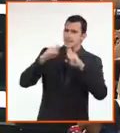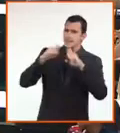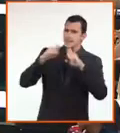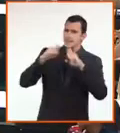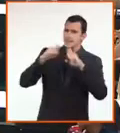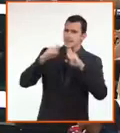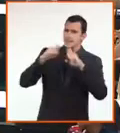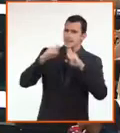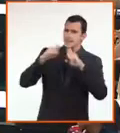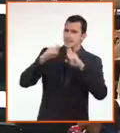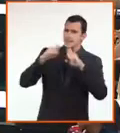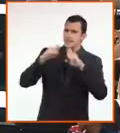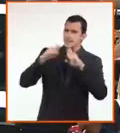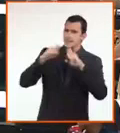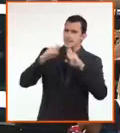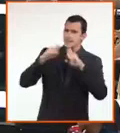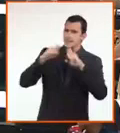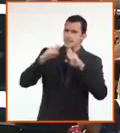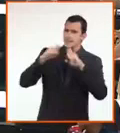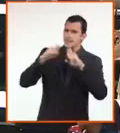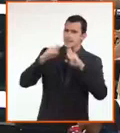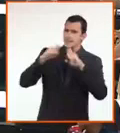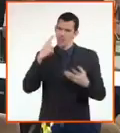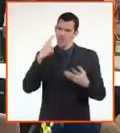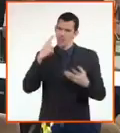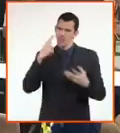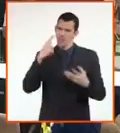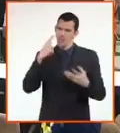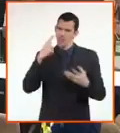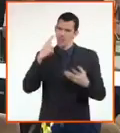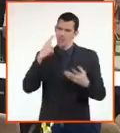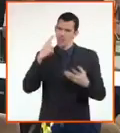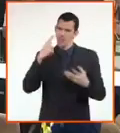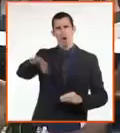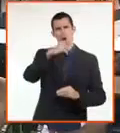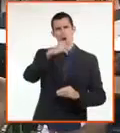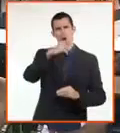desalientos ni cansancio. Así la recordará la FEU de Cuba.